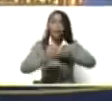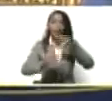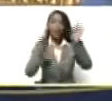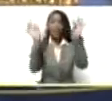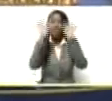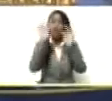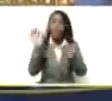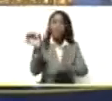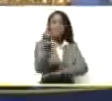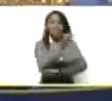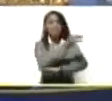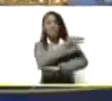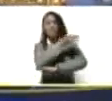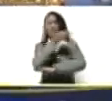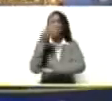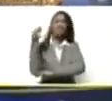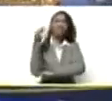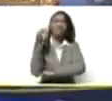y comercial